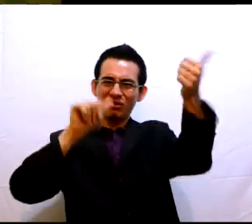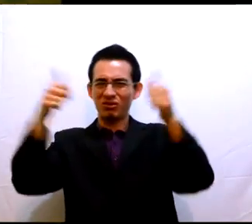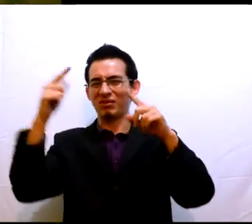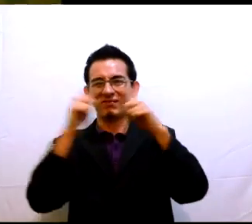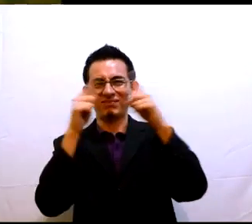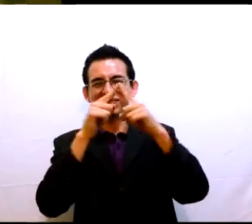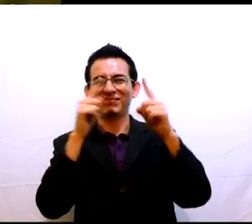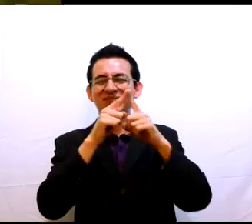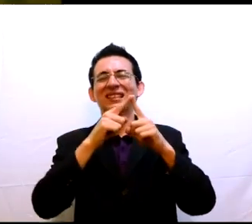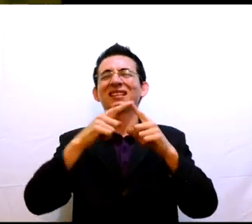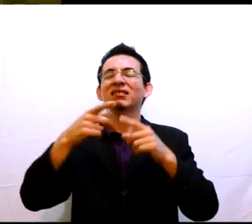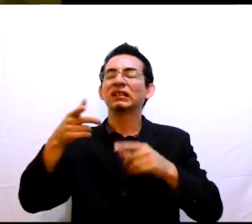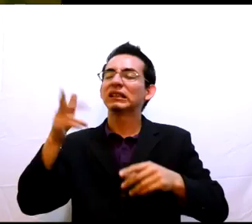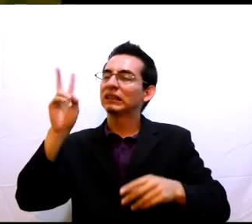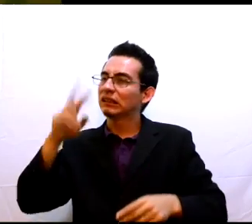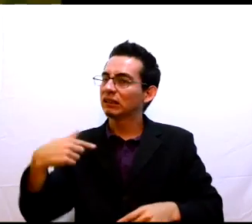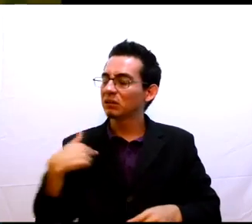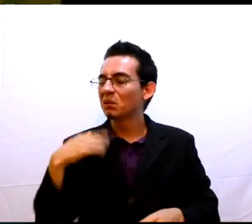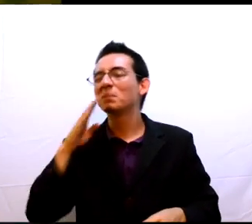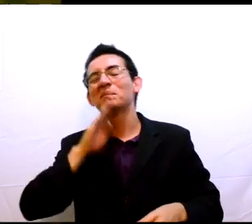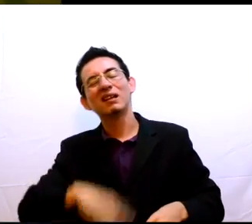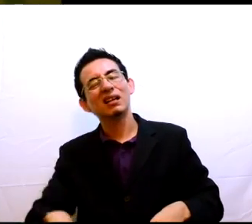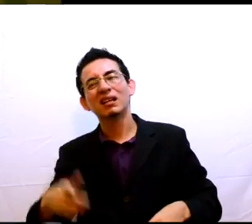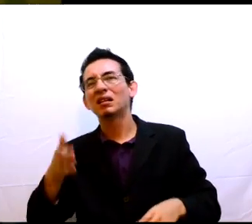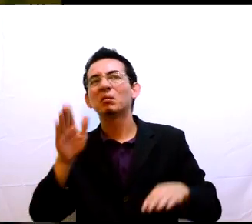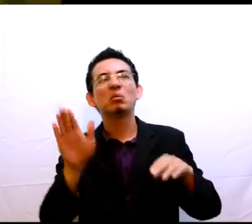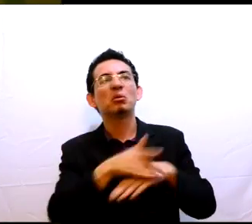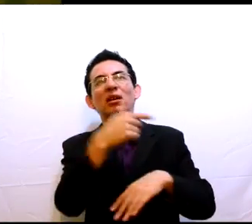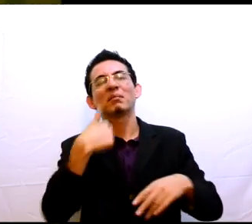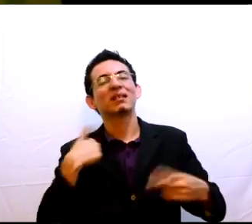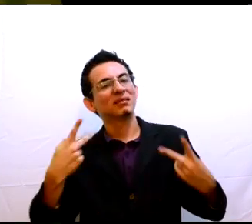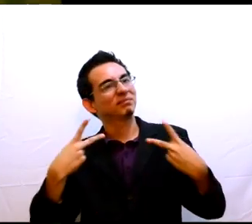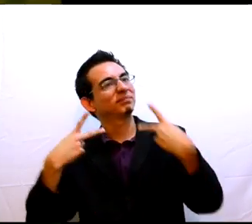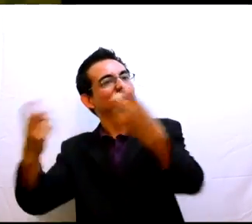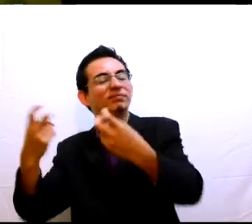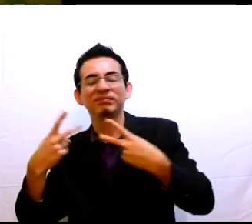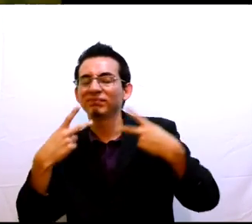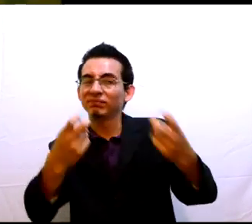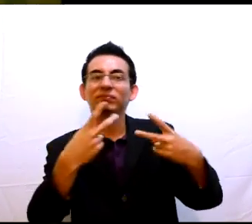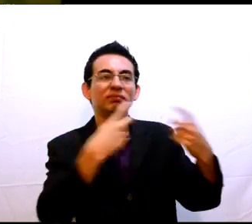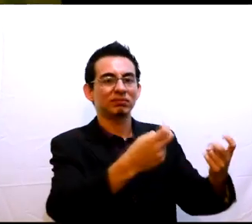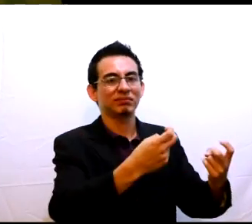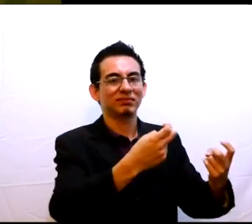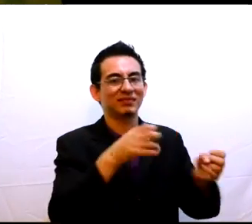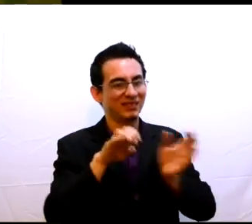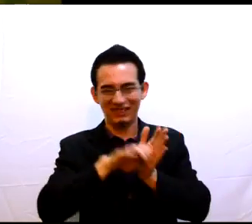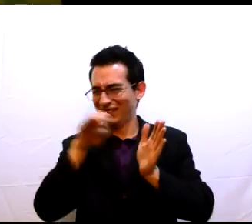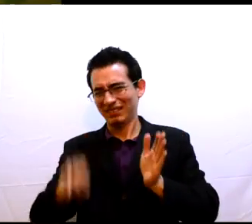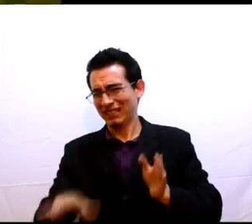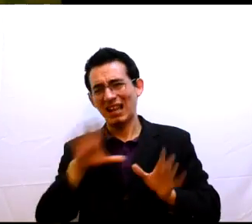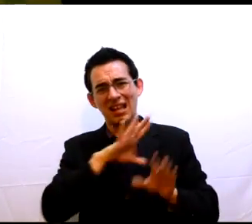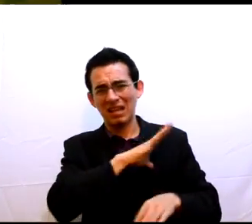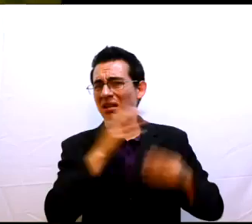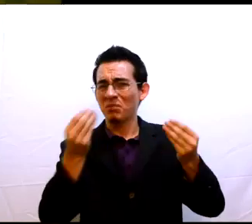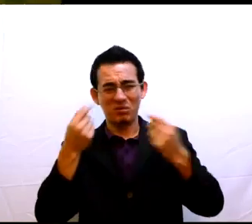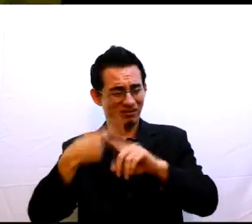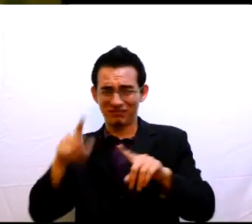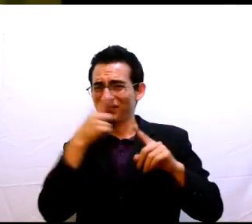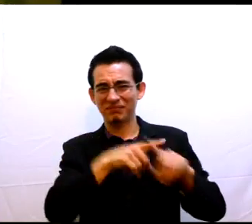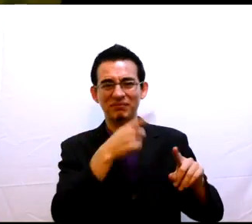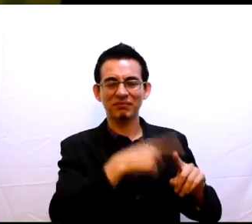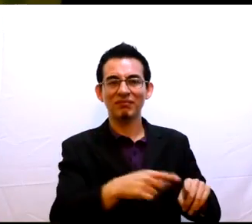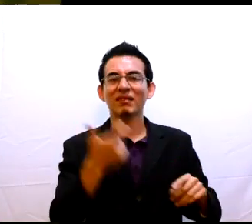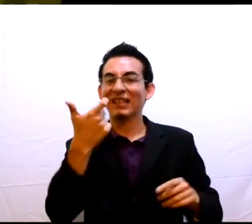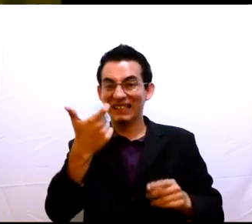exprimieron hasta más no poder como haya sido y generosos y les